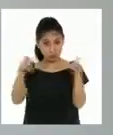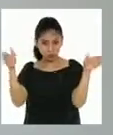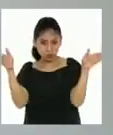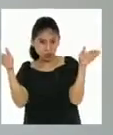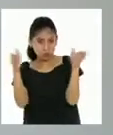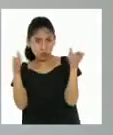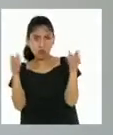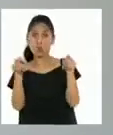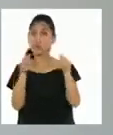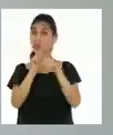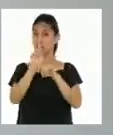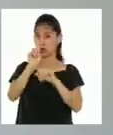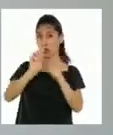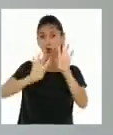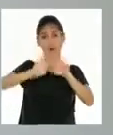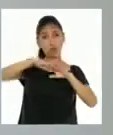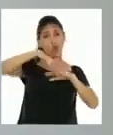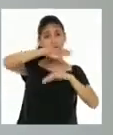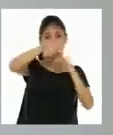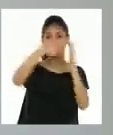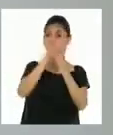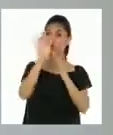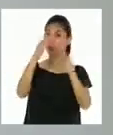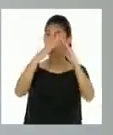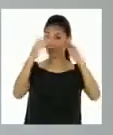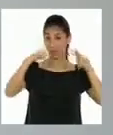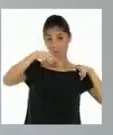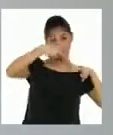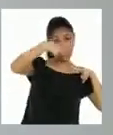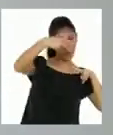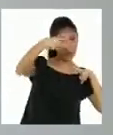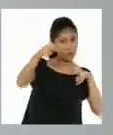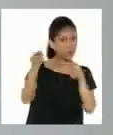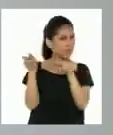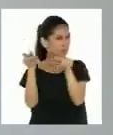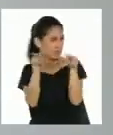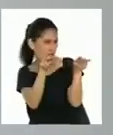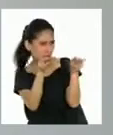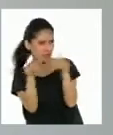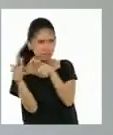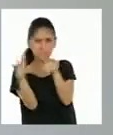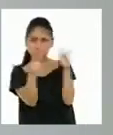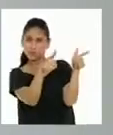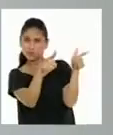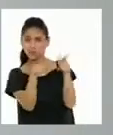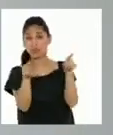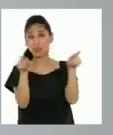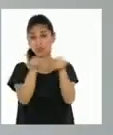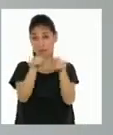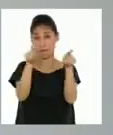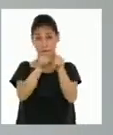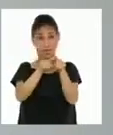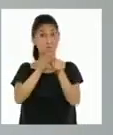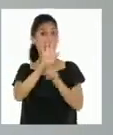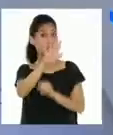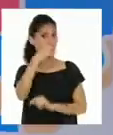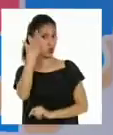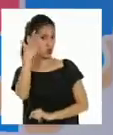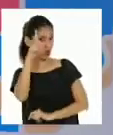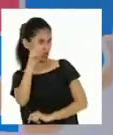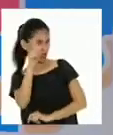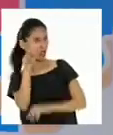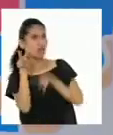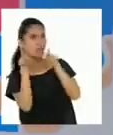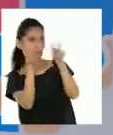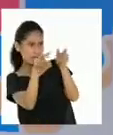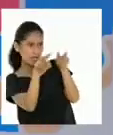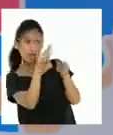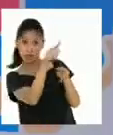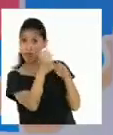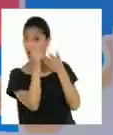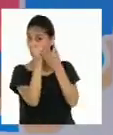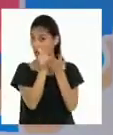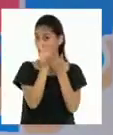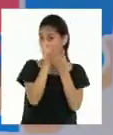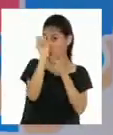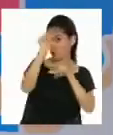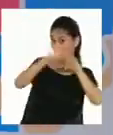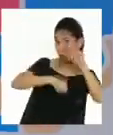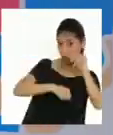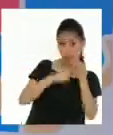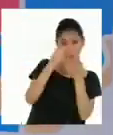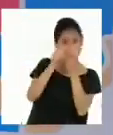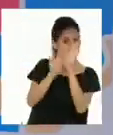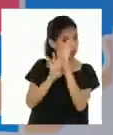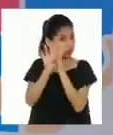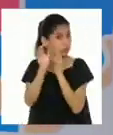y asegurarse de que el trabajo de las personas a quienes les han otorgado el poder genere bienestar. ¡Claro! Eso es lo que nos